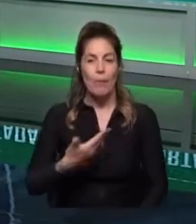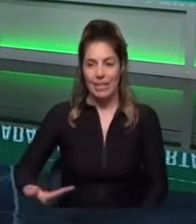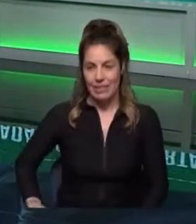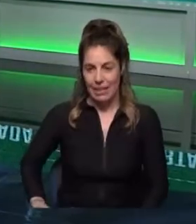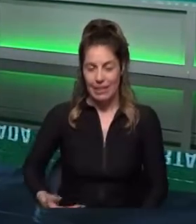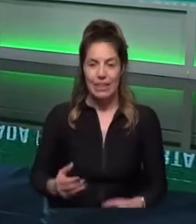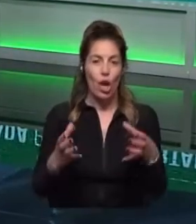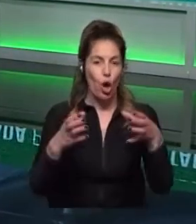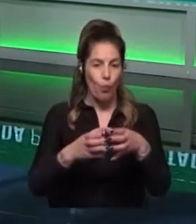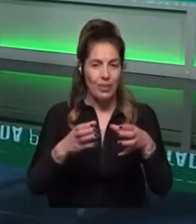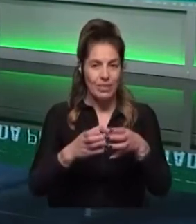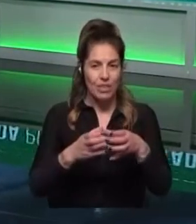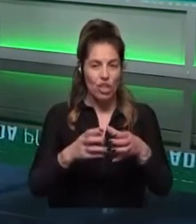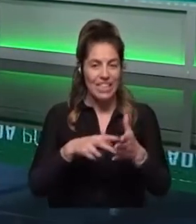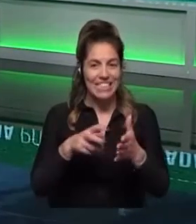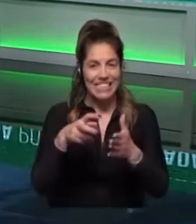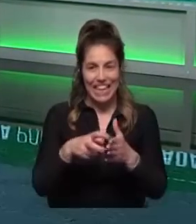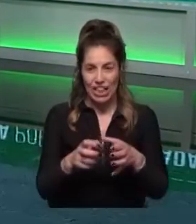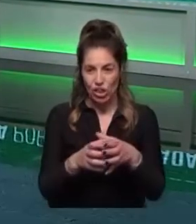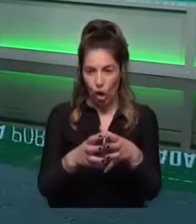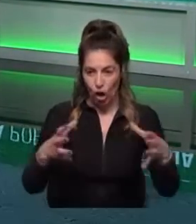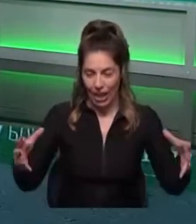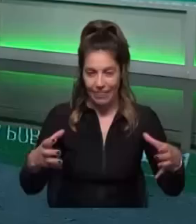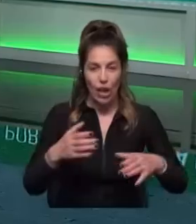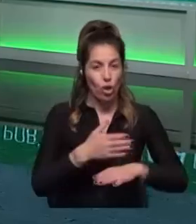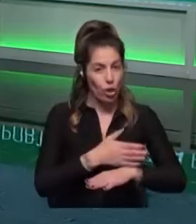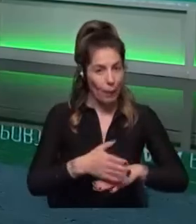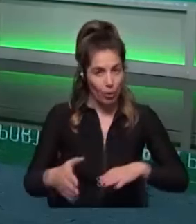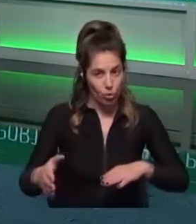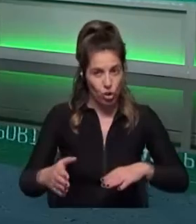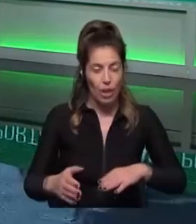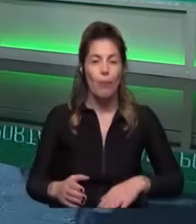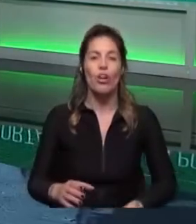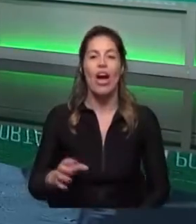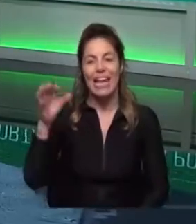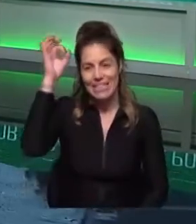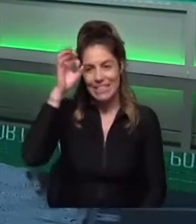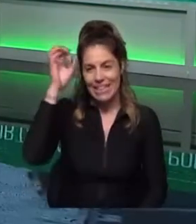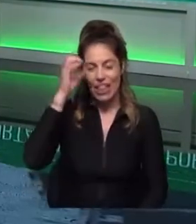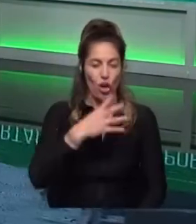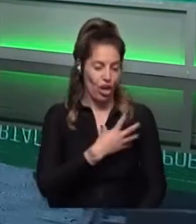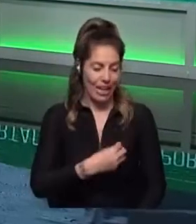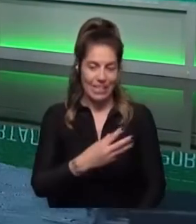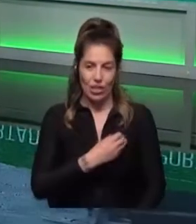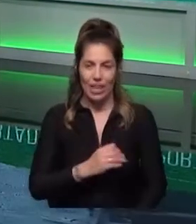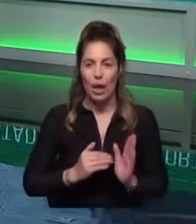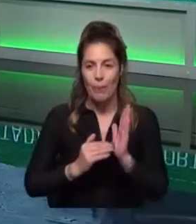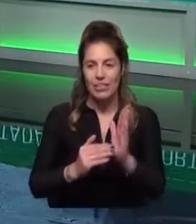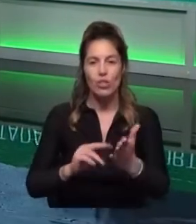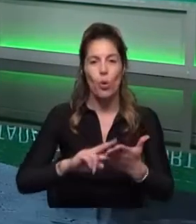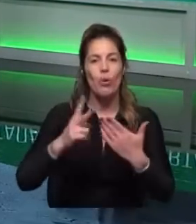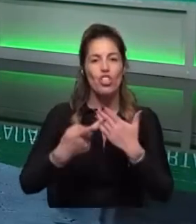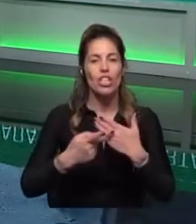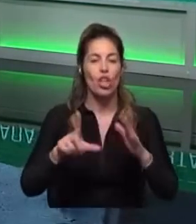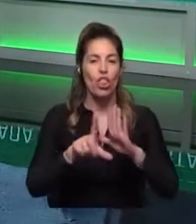mixta de salto grande sigue generando repercusiones por un lado el senador nacionalista Jorge gandini presentó un proyecto de